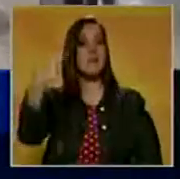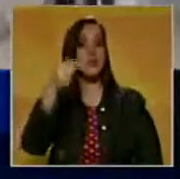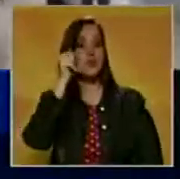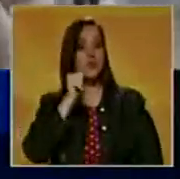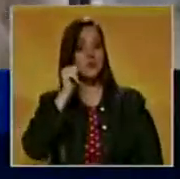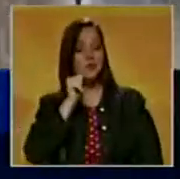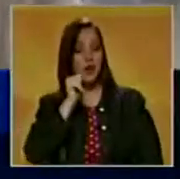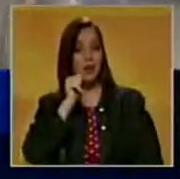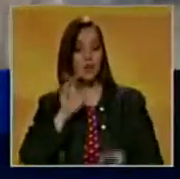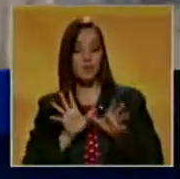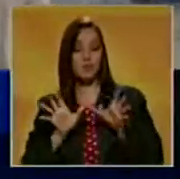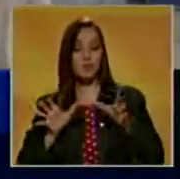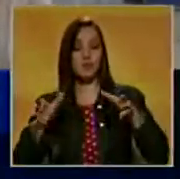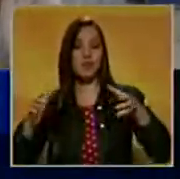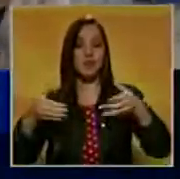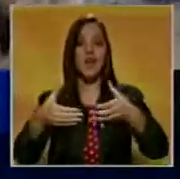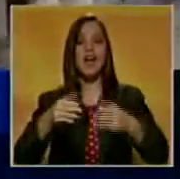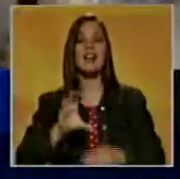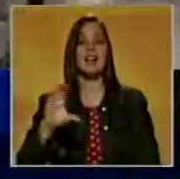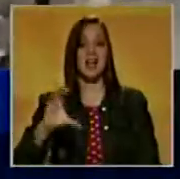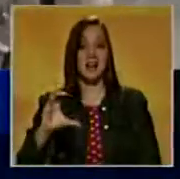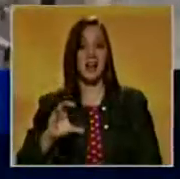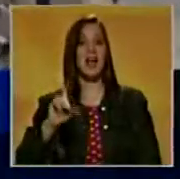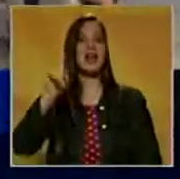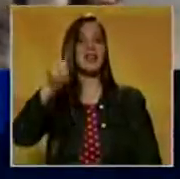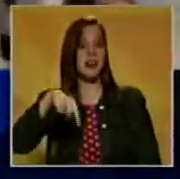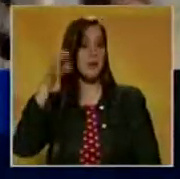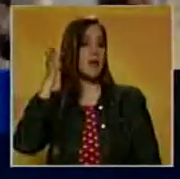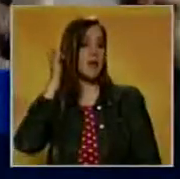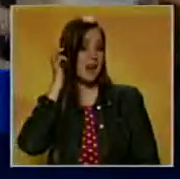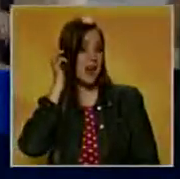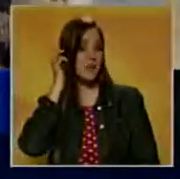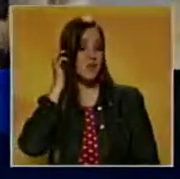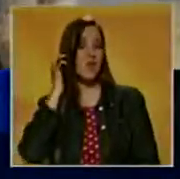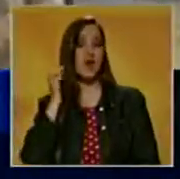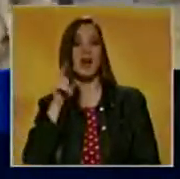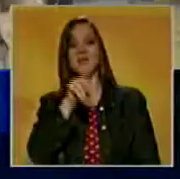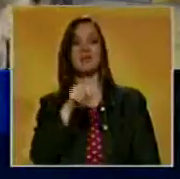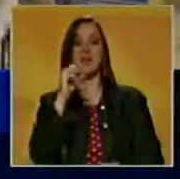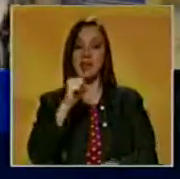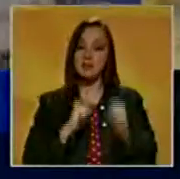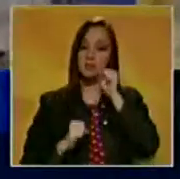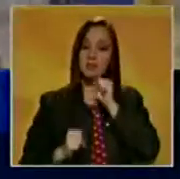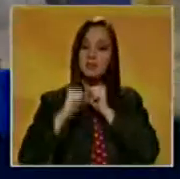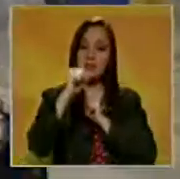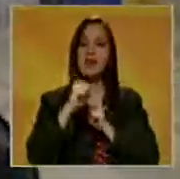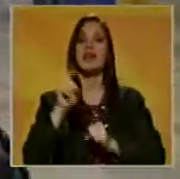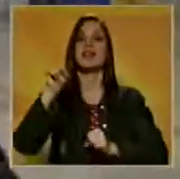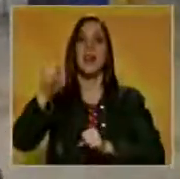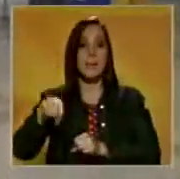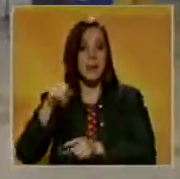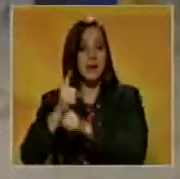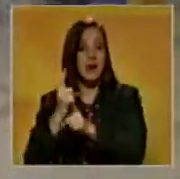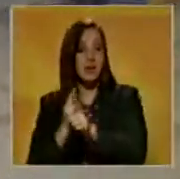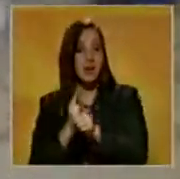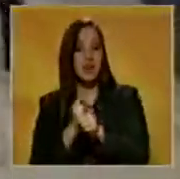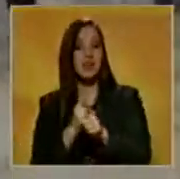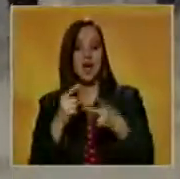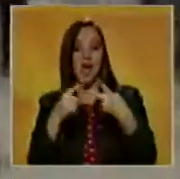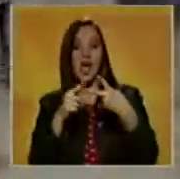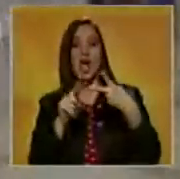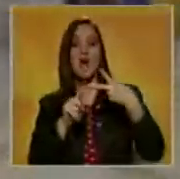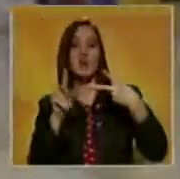Caracas y en la que también la criolla Mayerlin Rivas, campeona mundial gallo de la Asociación Mundial de Boxeo, defenderá su título ante la